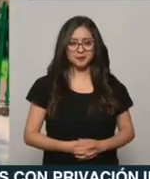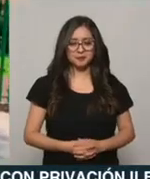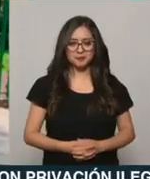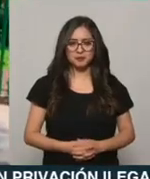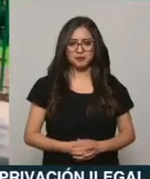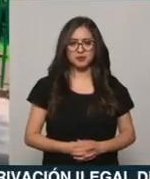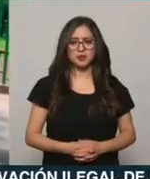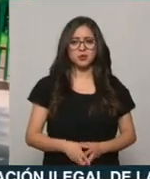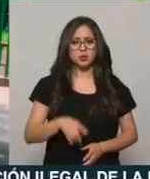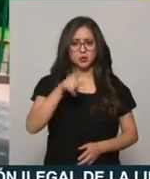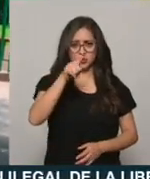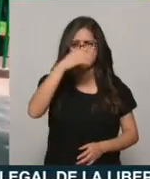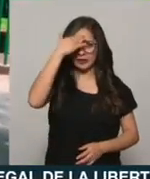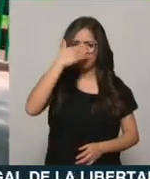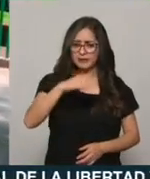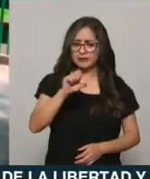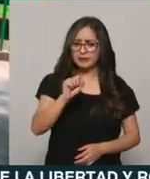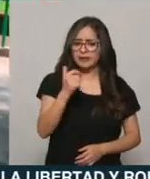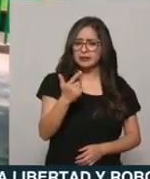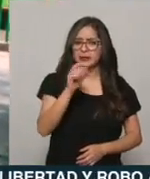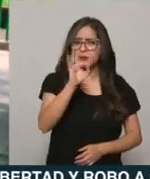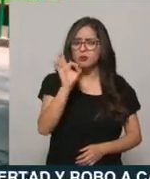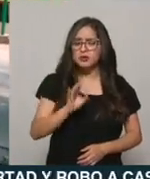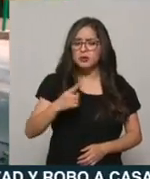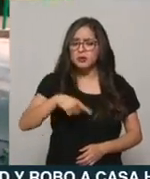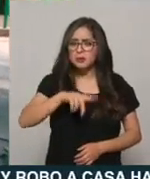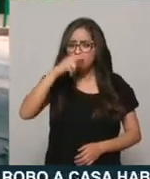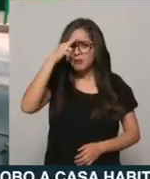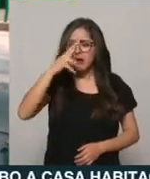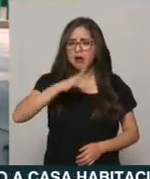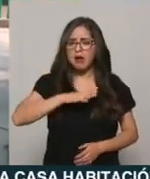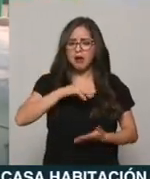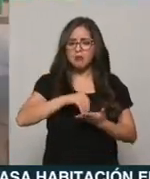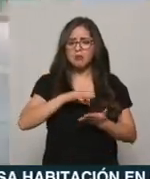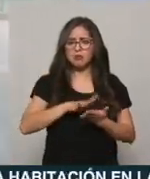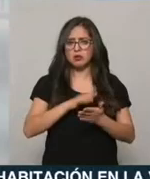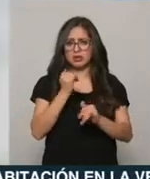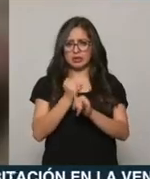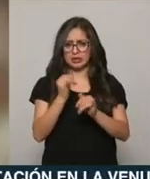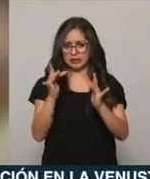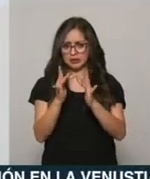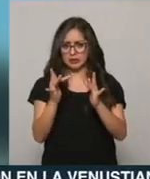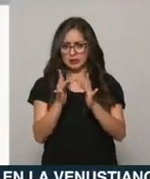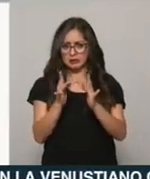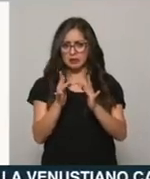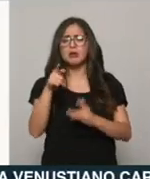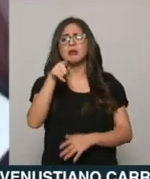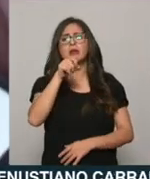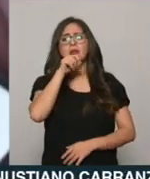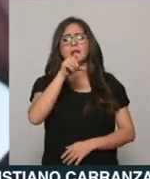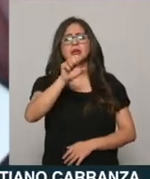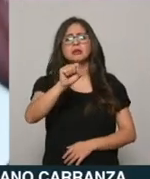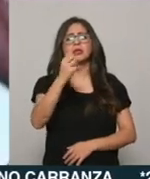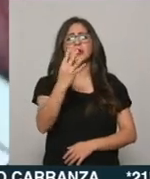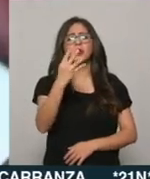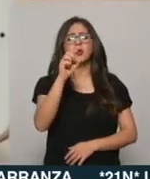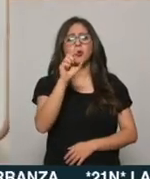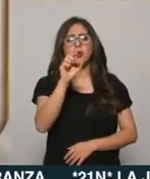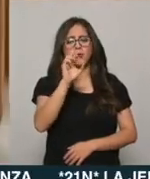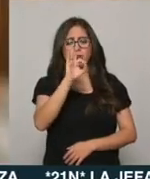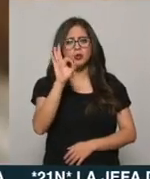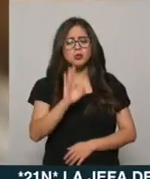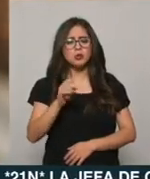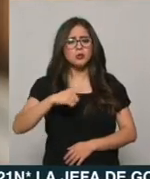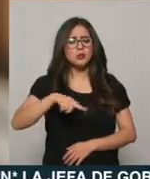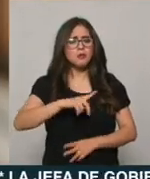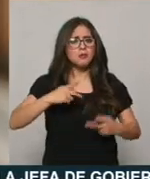¿Sabían ustedes que el 67% de los mexicanos tiene al menos una cuenta activa en redes sociales? No solo eso, sino que el 64% de la